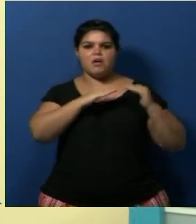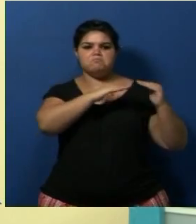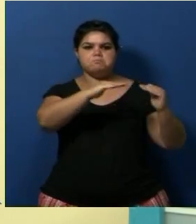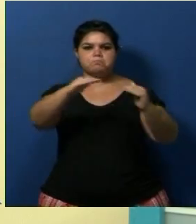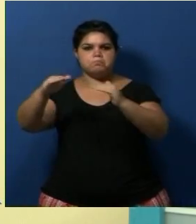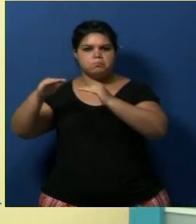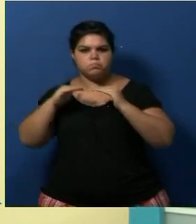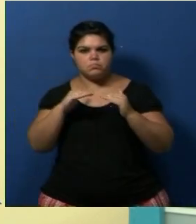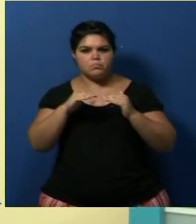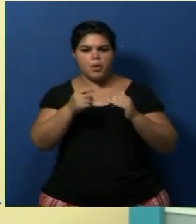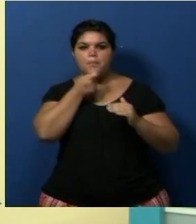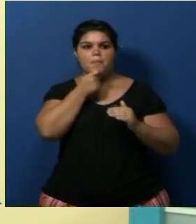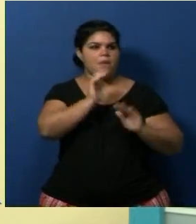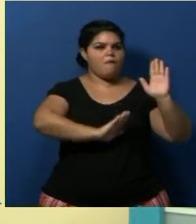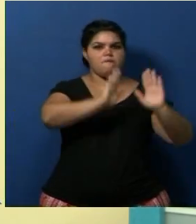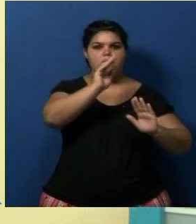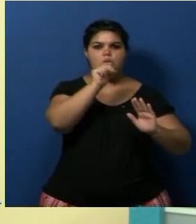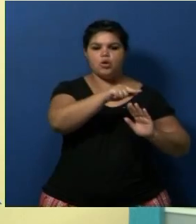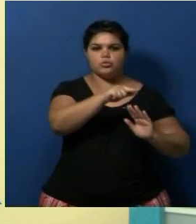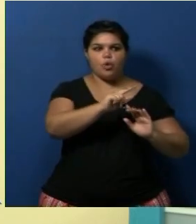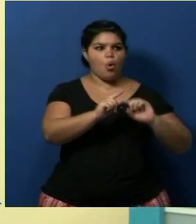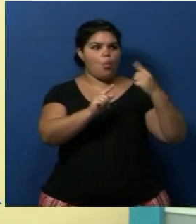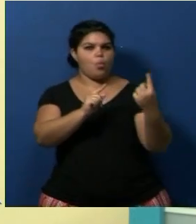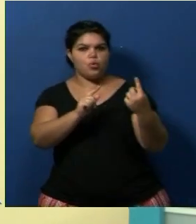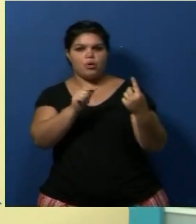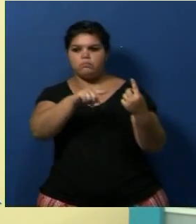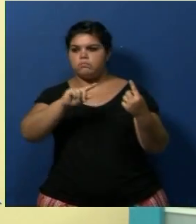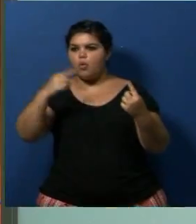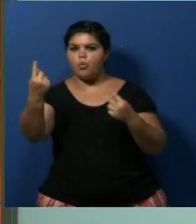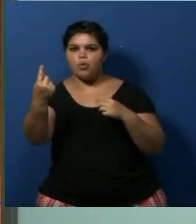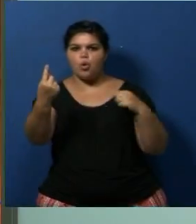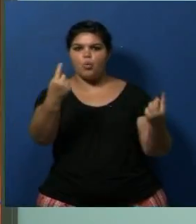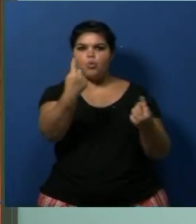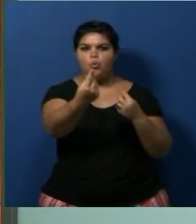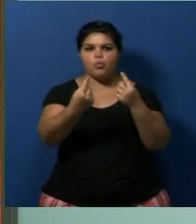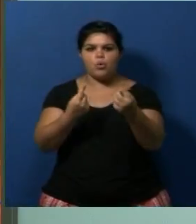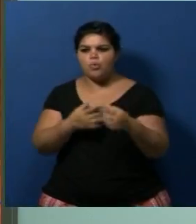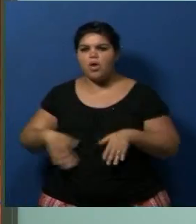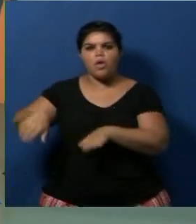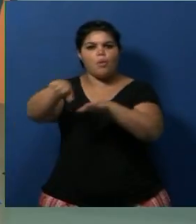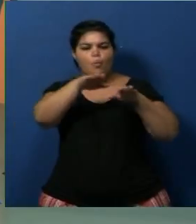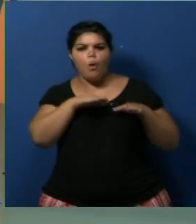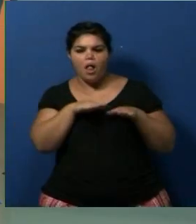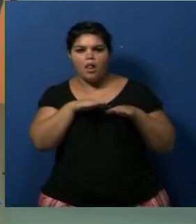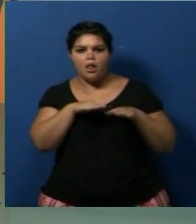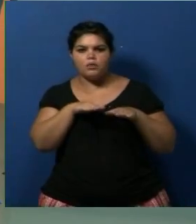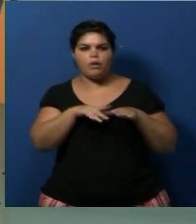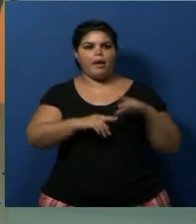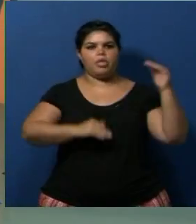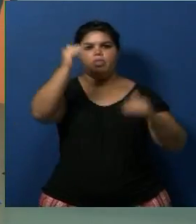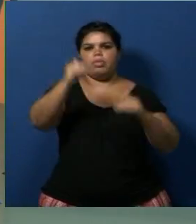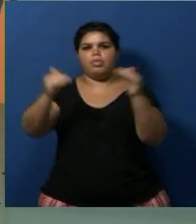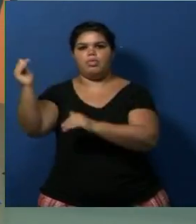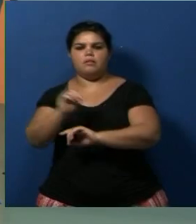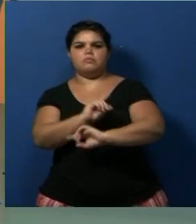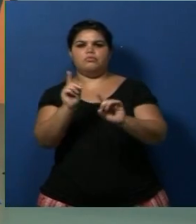que tu voto vale uno y el mío también. Lo mismo que el de los demás. Exactamente, y no se repiten esas prácticas de